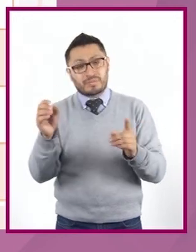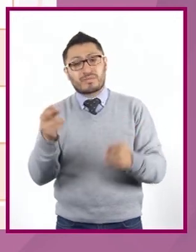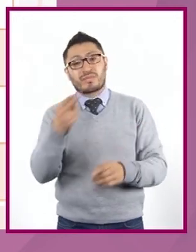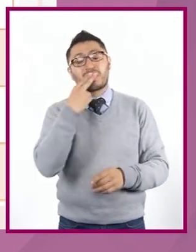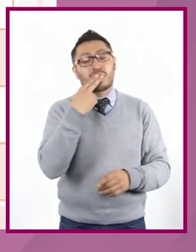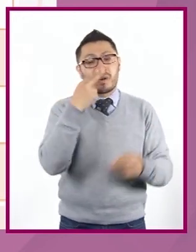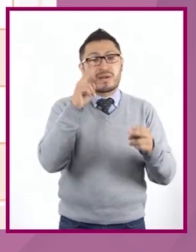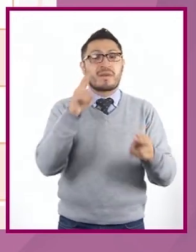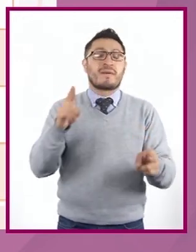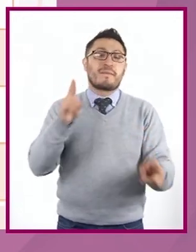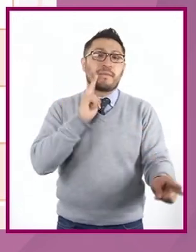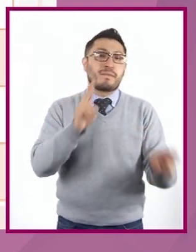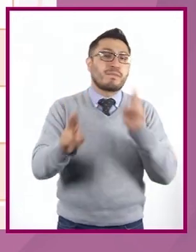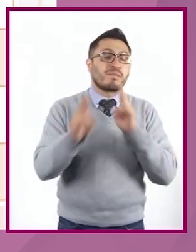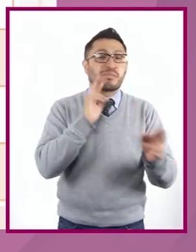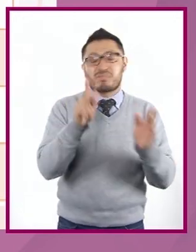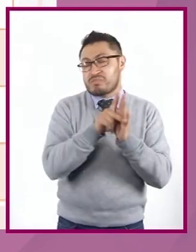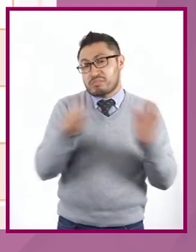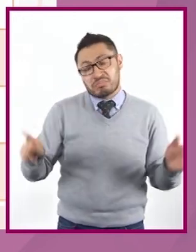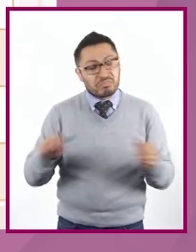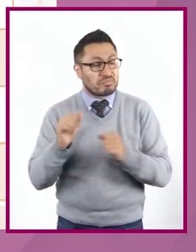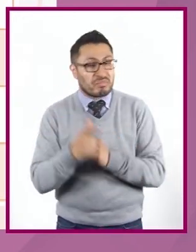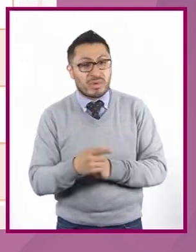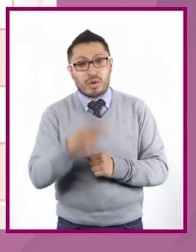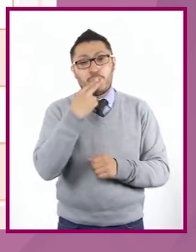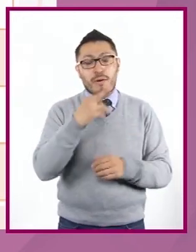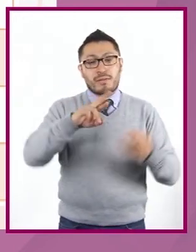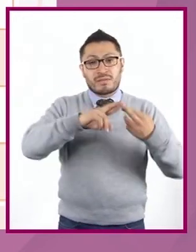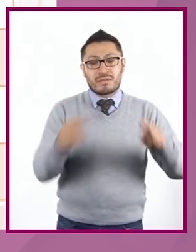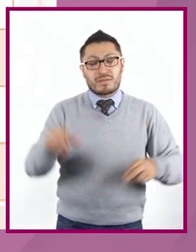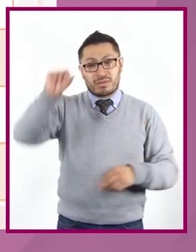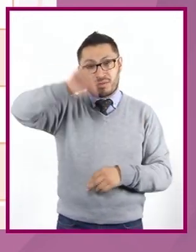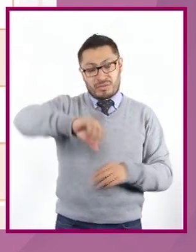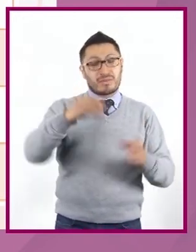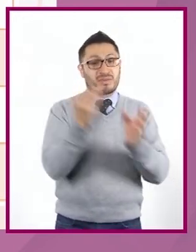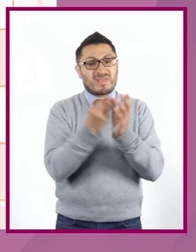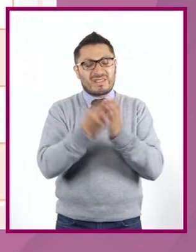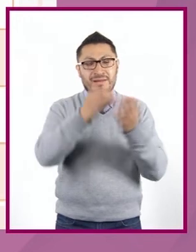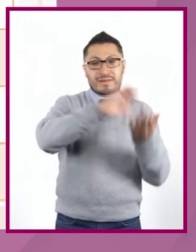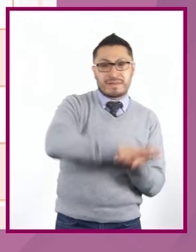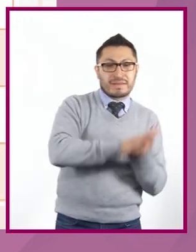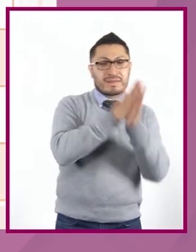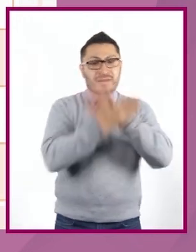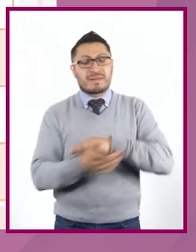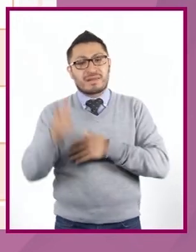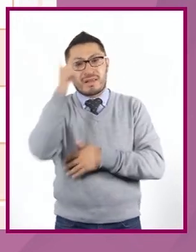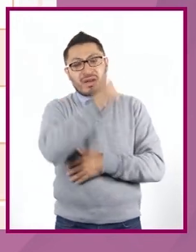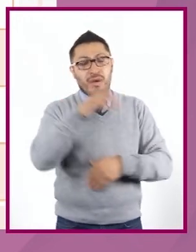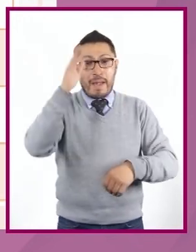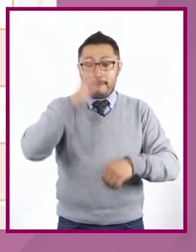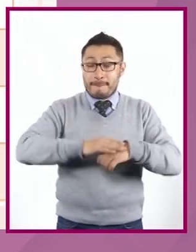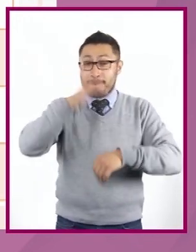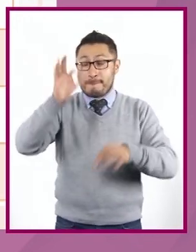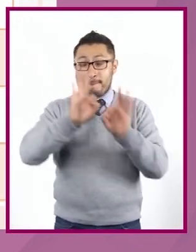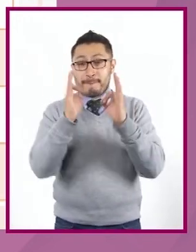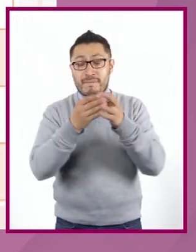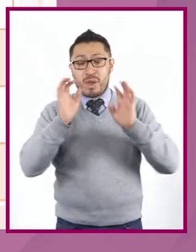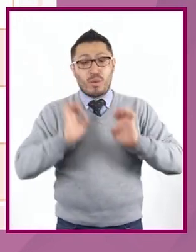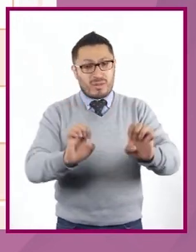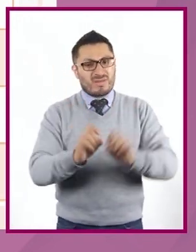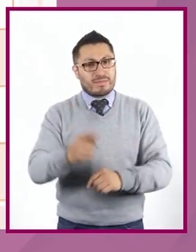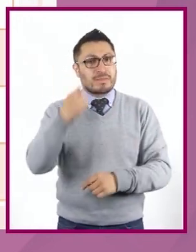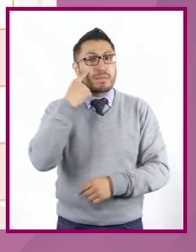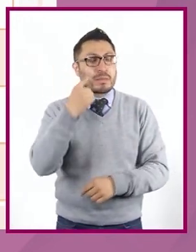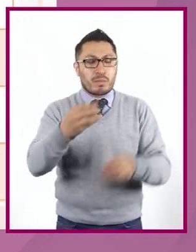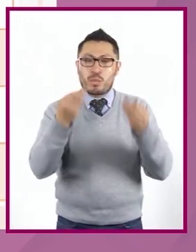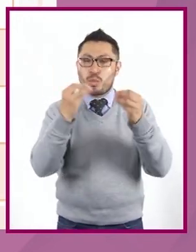una nota periodística y utilizando los recursos vistos hasta aquí, las conviertan a un lenguaje más formal. Pongan